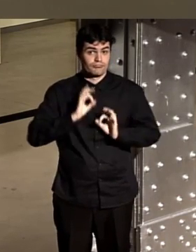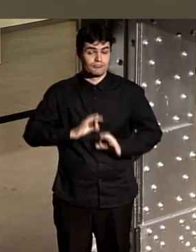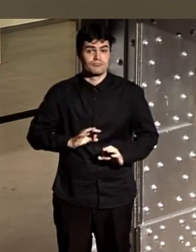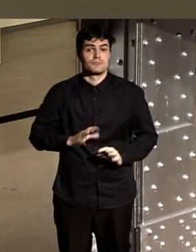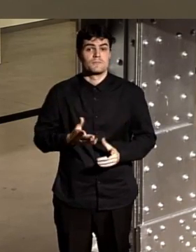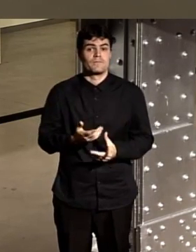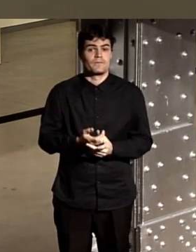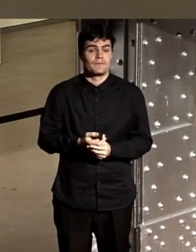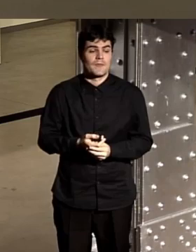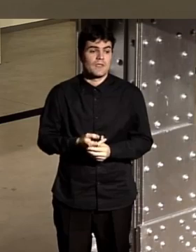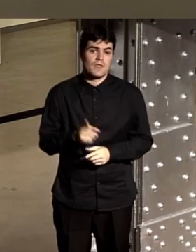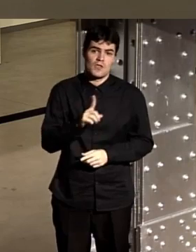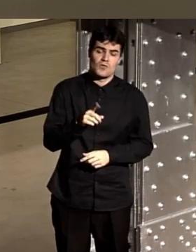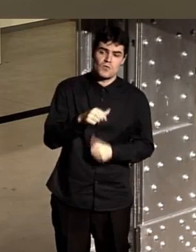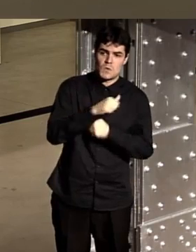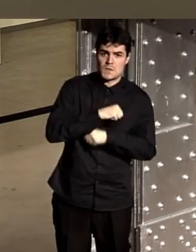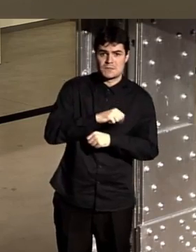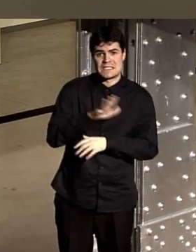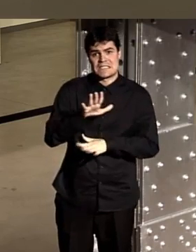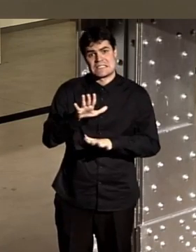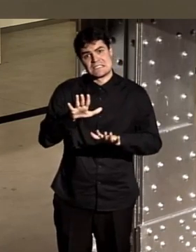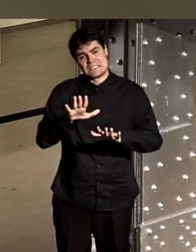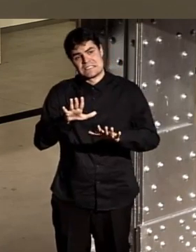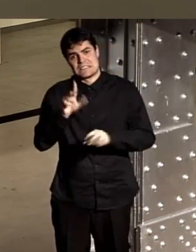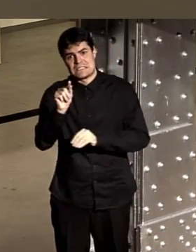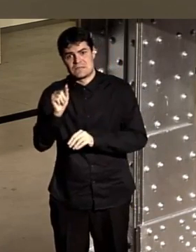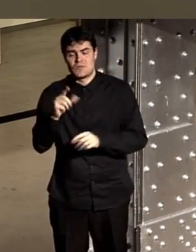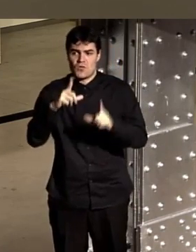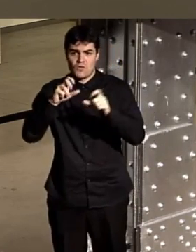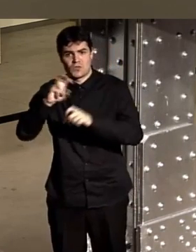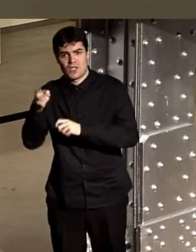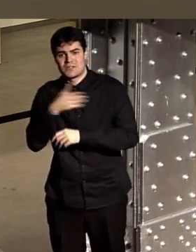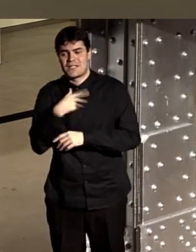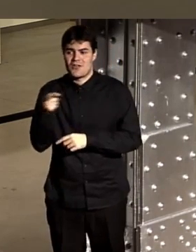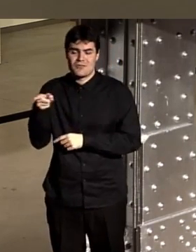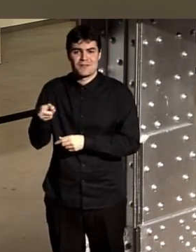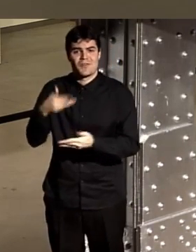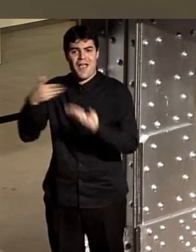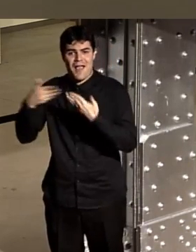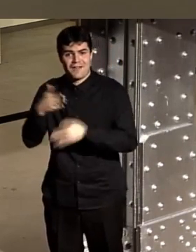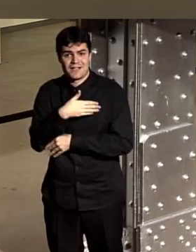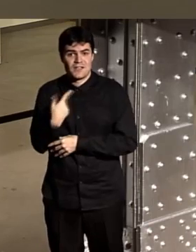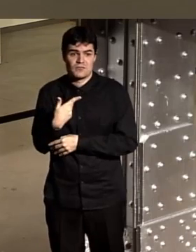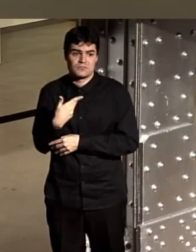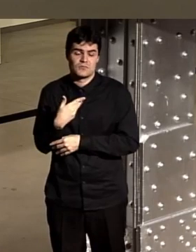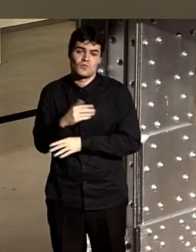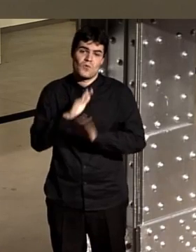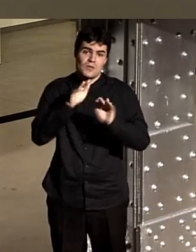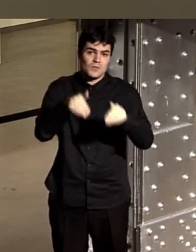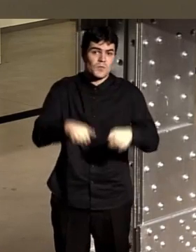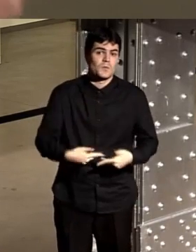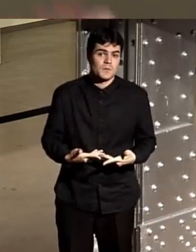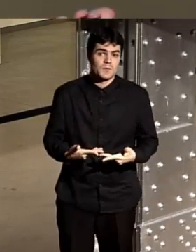ir. No, espera 10 minutos, quiero esta foto, quiero hablar con eso. Y cuando fuimos, bueno,